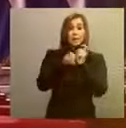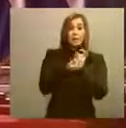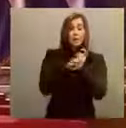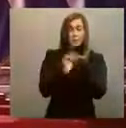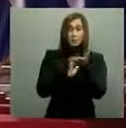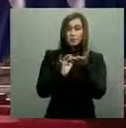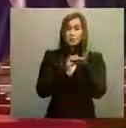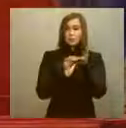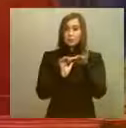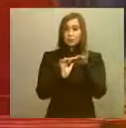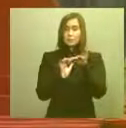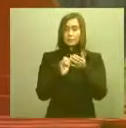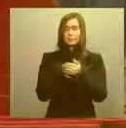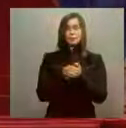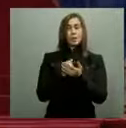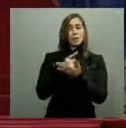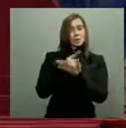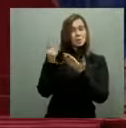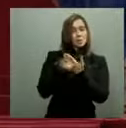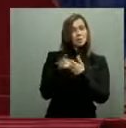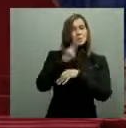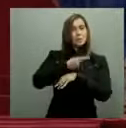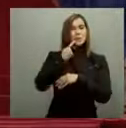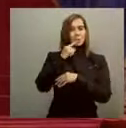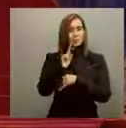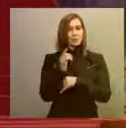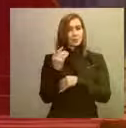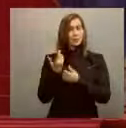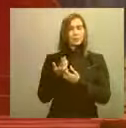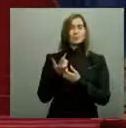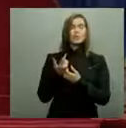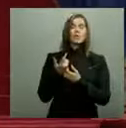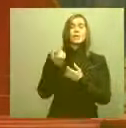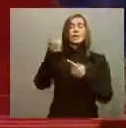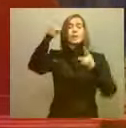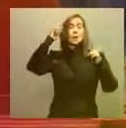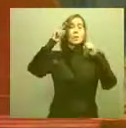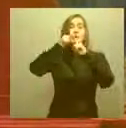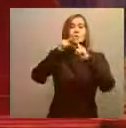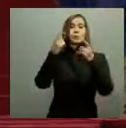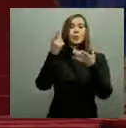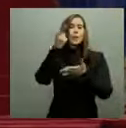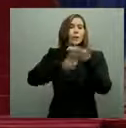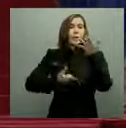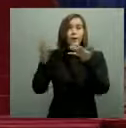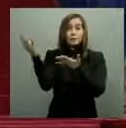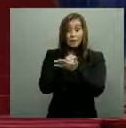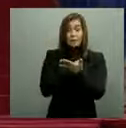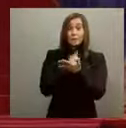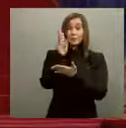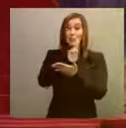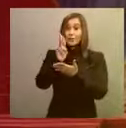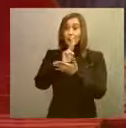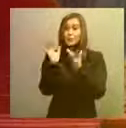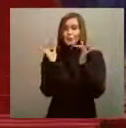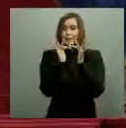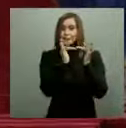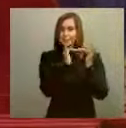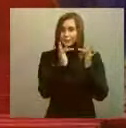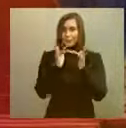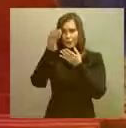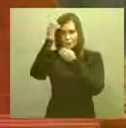digital, que anunciaremos en los próximos días y que tendrá como objetivo aprovechar al máximo el uso de las tecnologías de información y